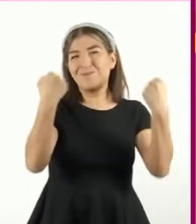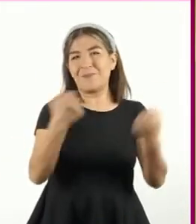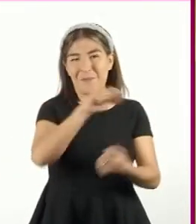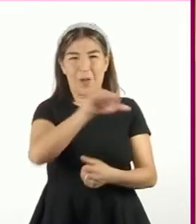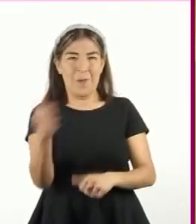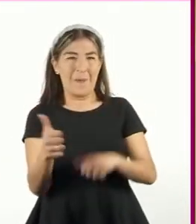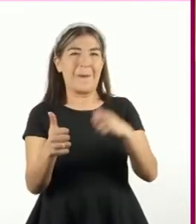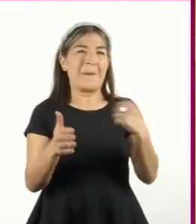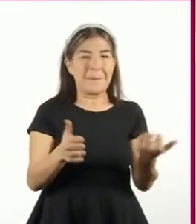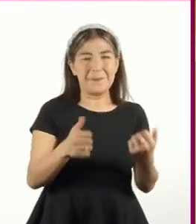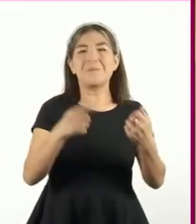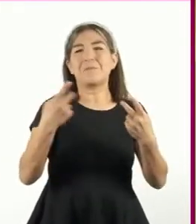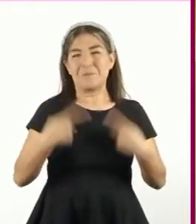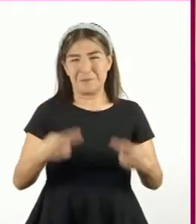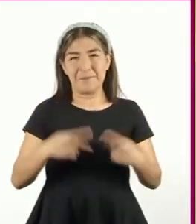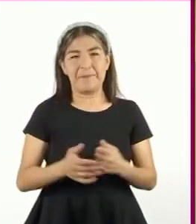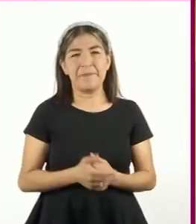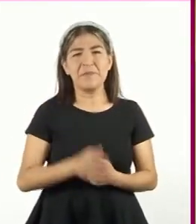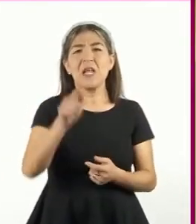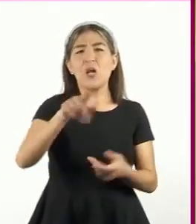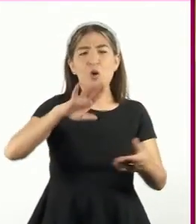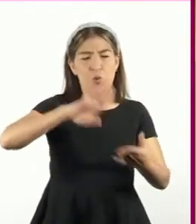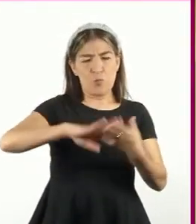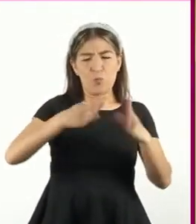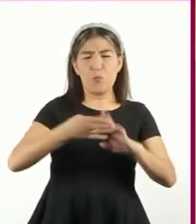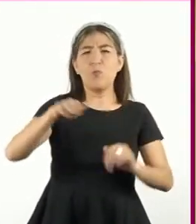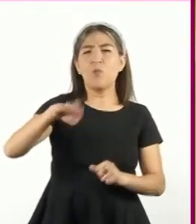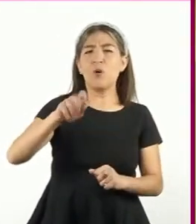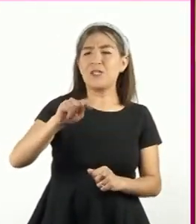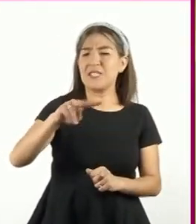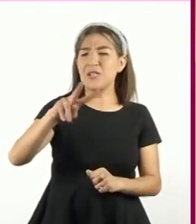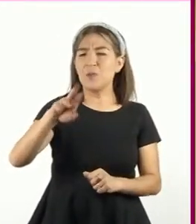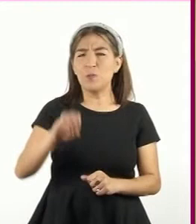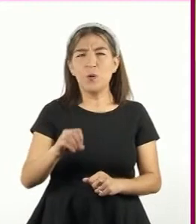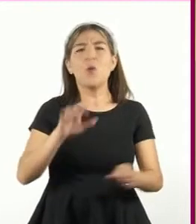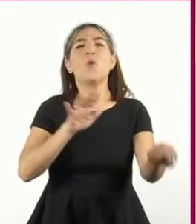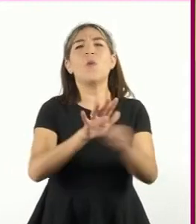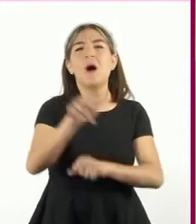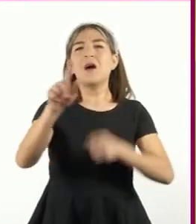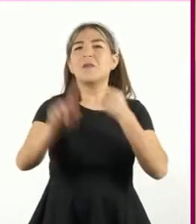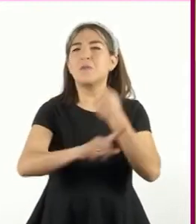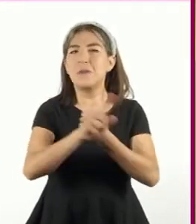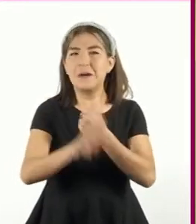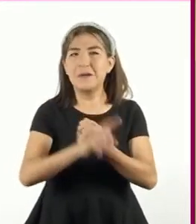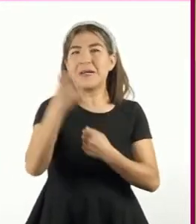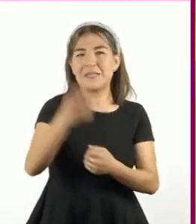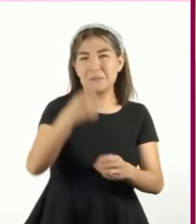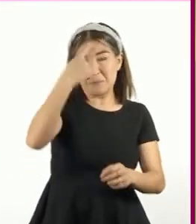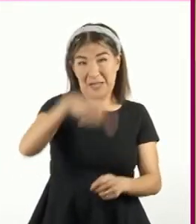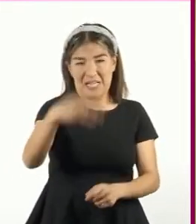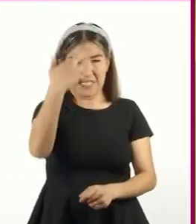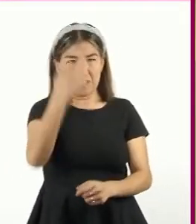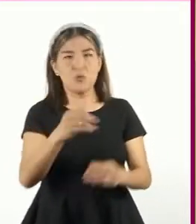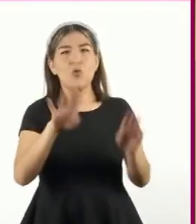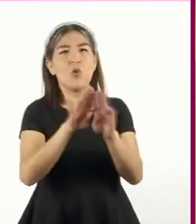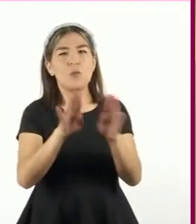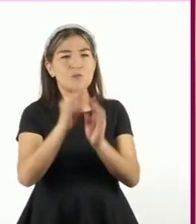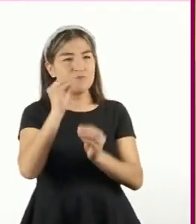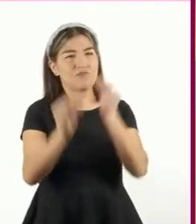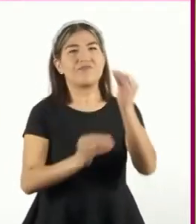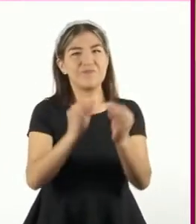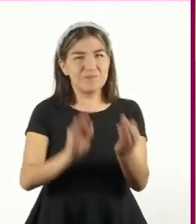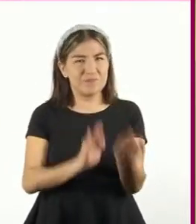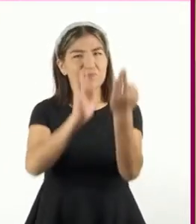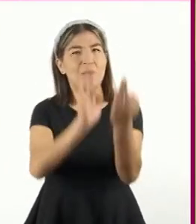personas. El motivo es aquello que lleva a la persona a realizar tal o cual acción para enfrentar la